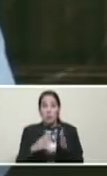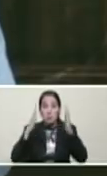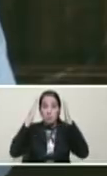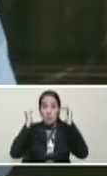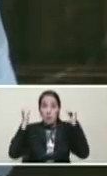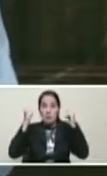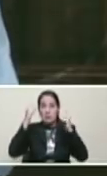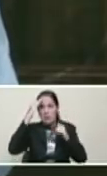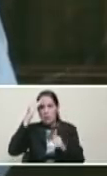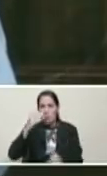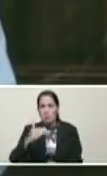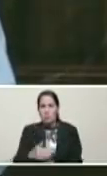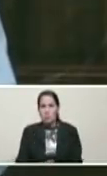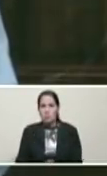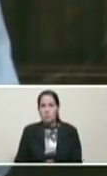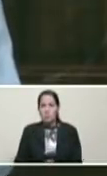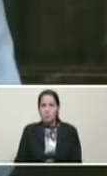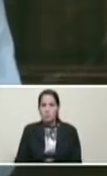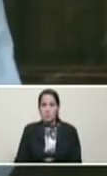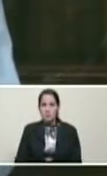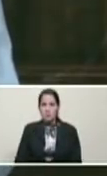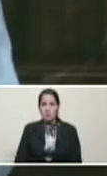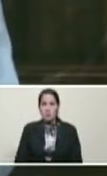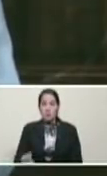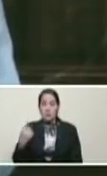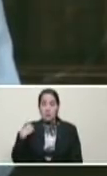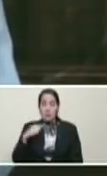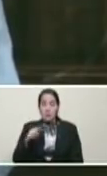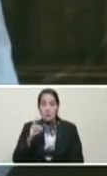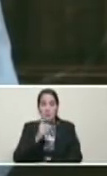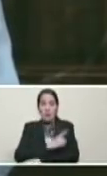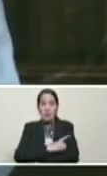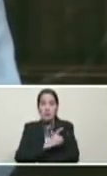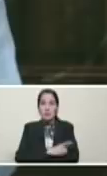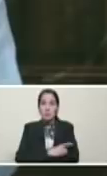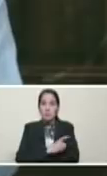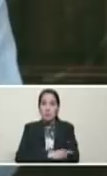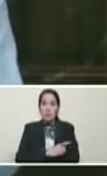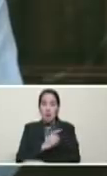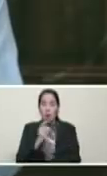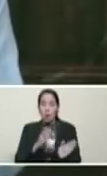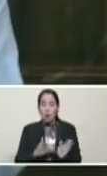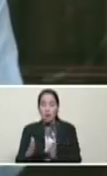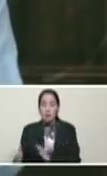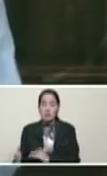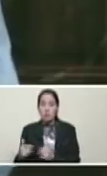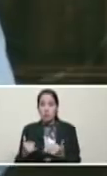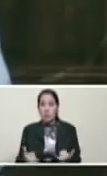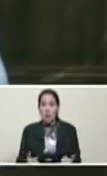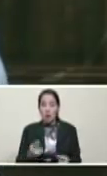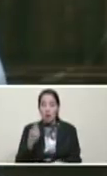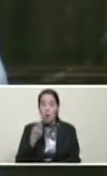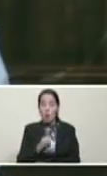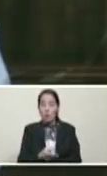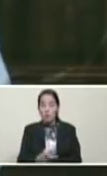milicianas que tienen la disciplina la organización y ahora tienen la orden de producir